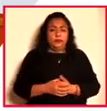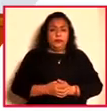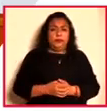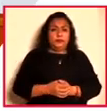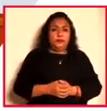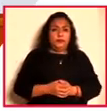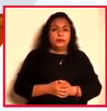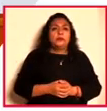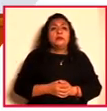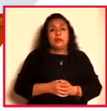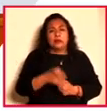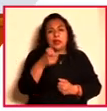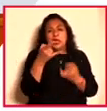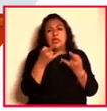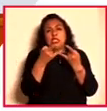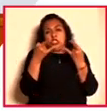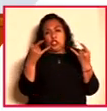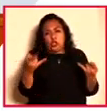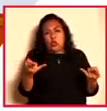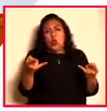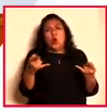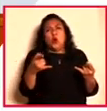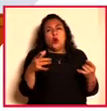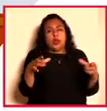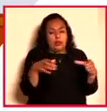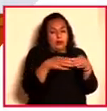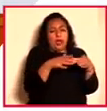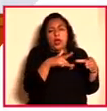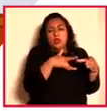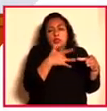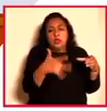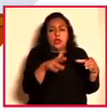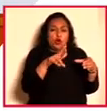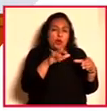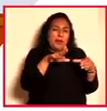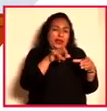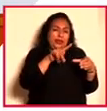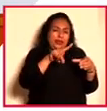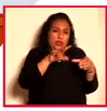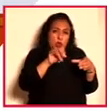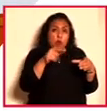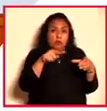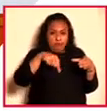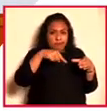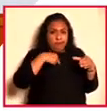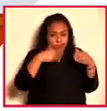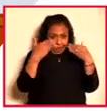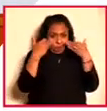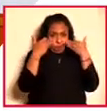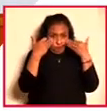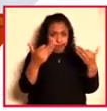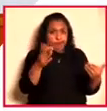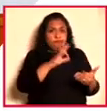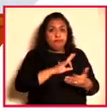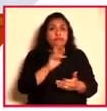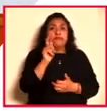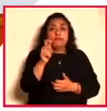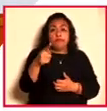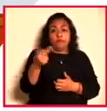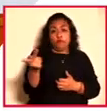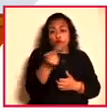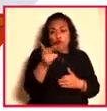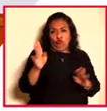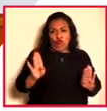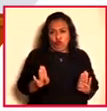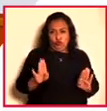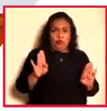Es una historia de género romántico y vamos a poder ser testigos de lo que esta pareja, Ángel y